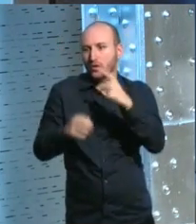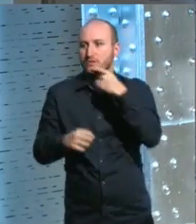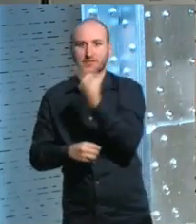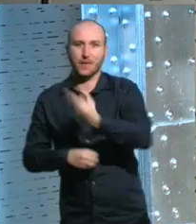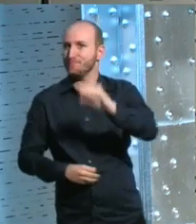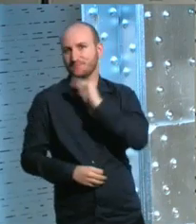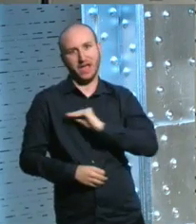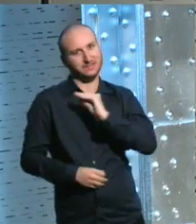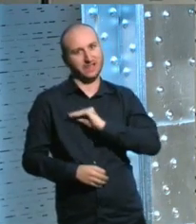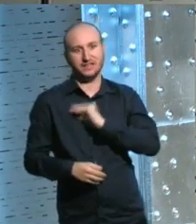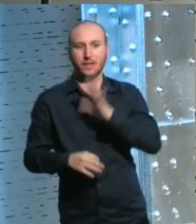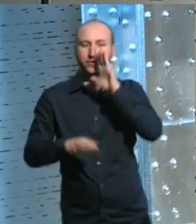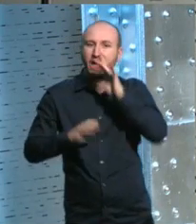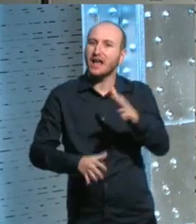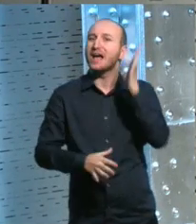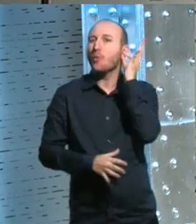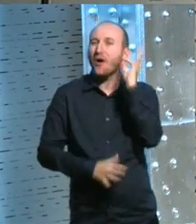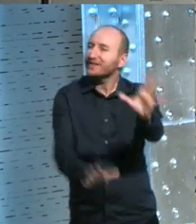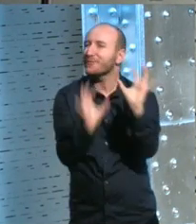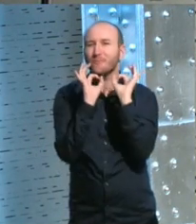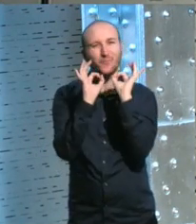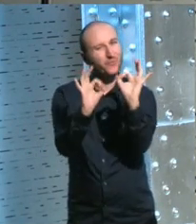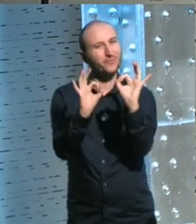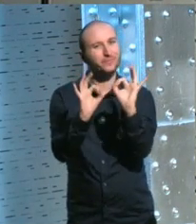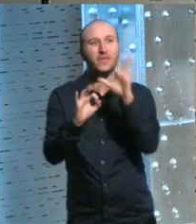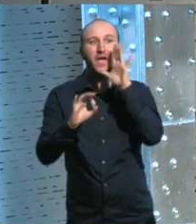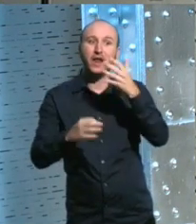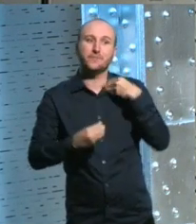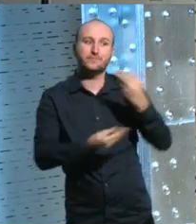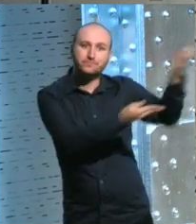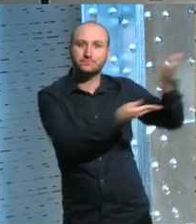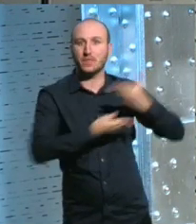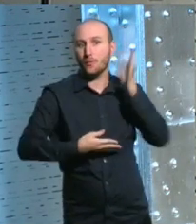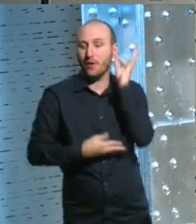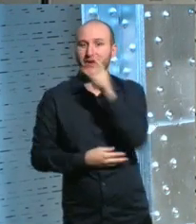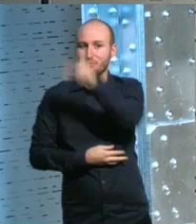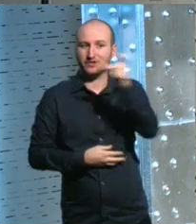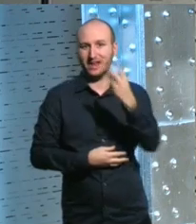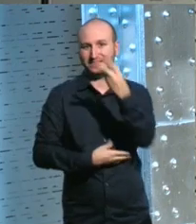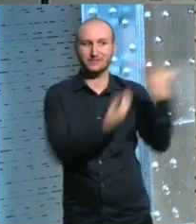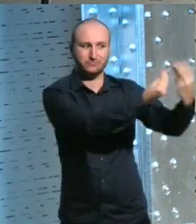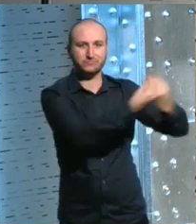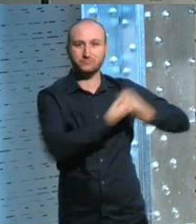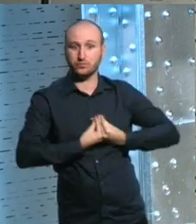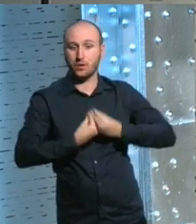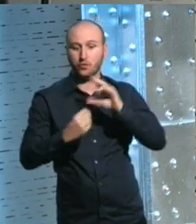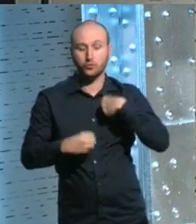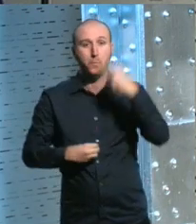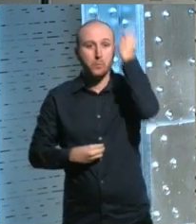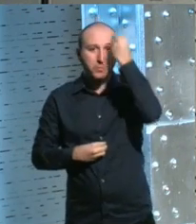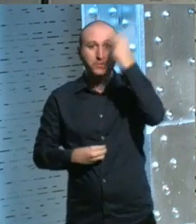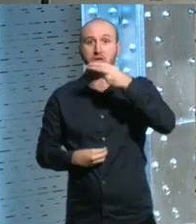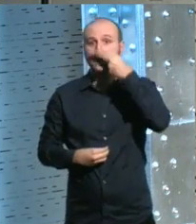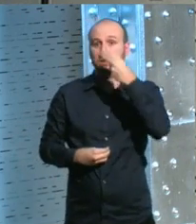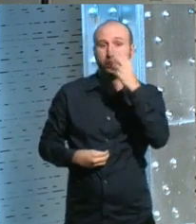es exclusivamente para mujeres y es limitado a una mujer y sus 3 personas. Lo cual me parece muy interesante porque yo